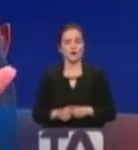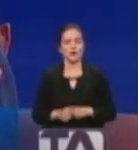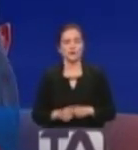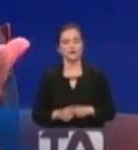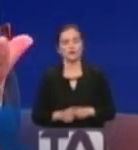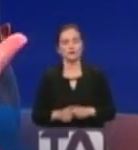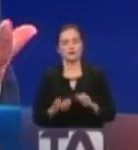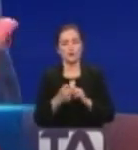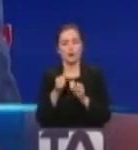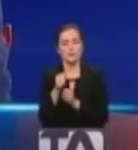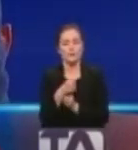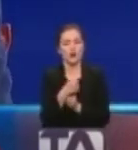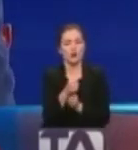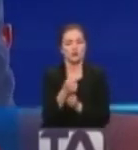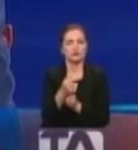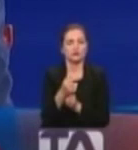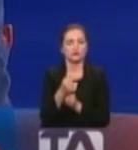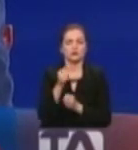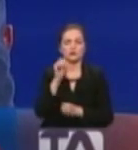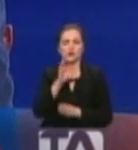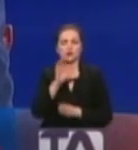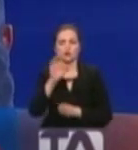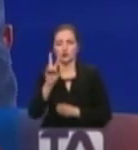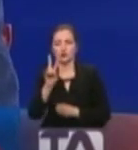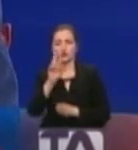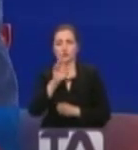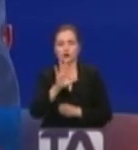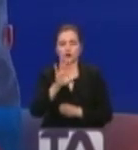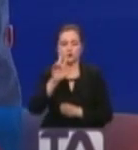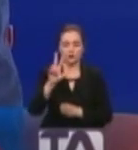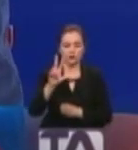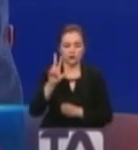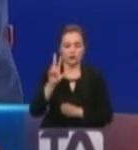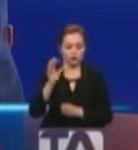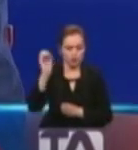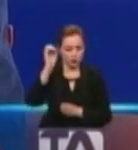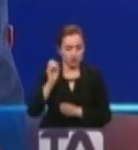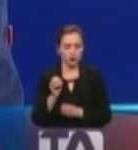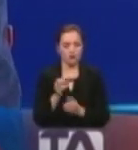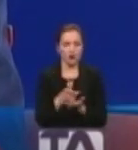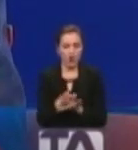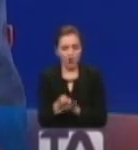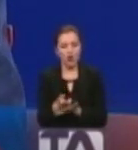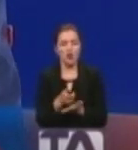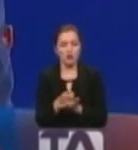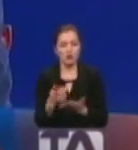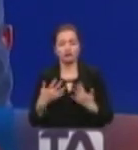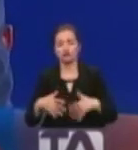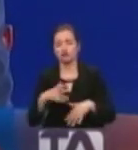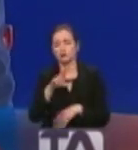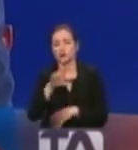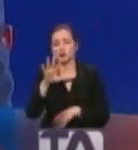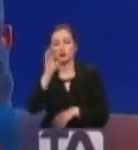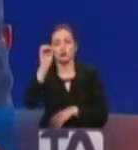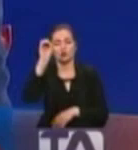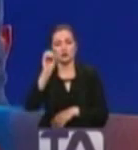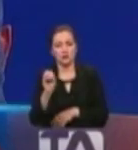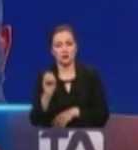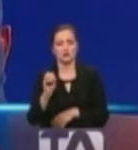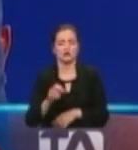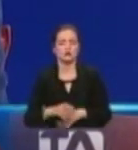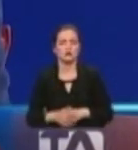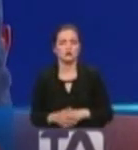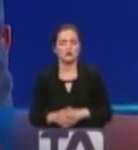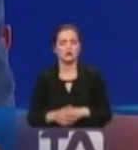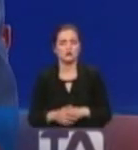el metro se lleva más o menos 52-53%, el gasto corriente, que es muy alto, está alrededor del 35%, con